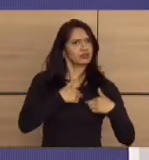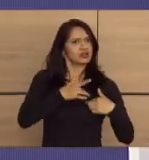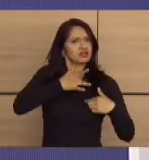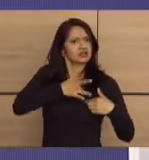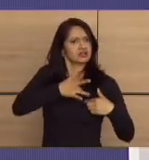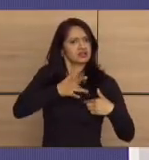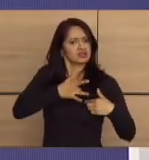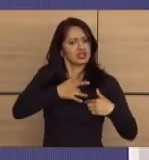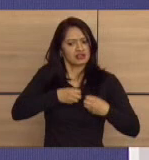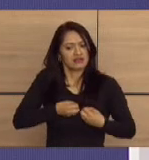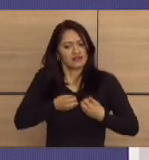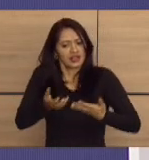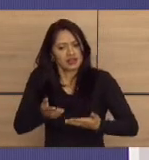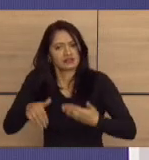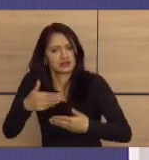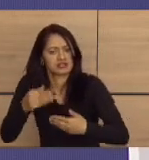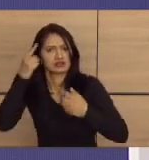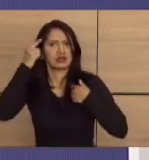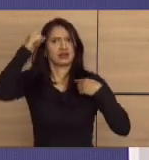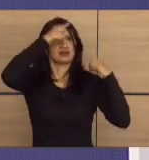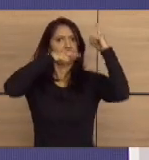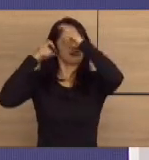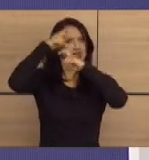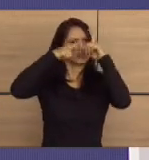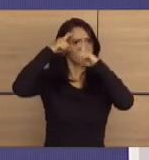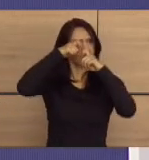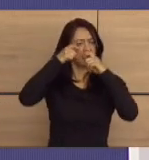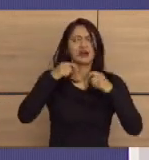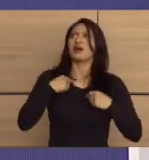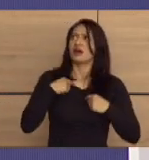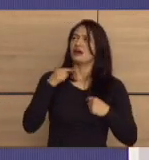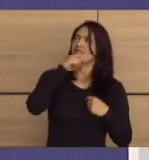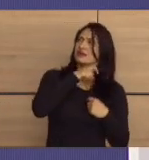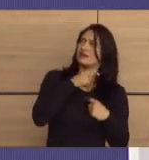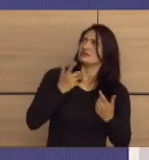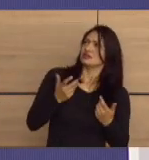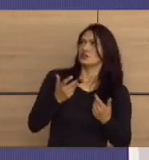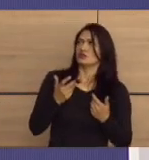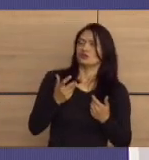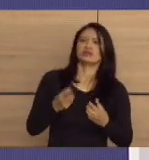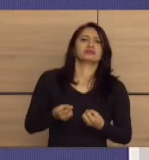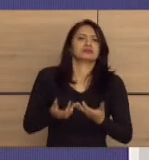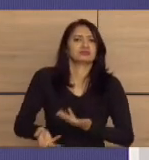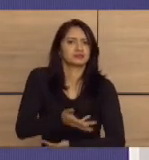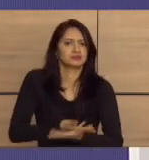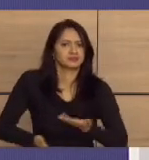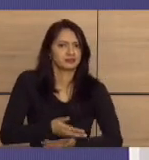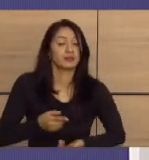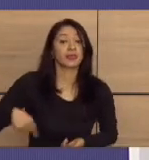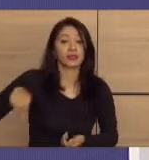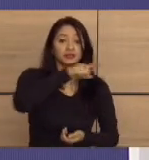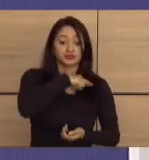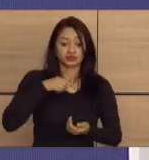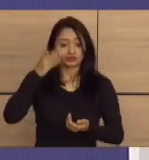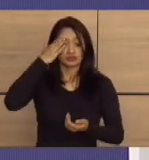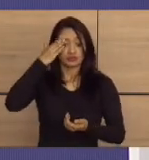a actuar bonito, ¿cierto? A enseñar bonito, a que todos finalmente nos cuidemos, a que esa